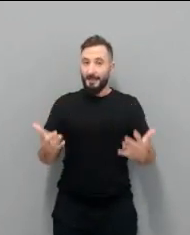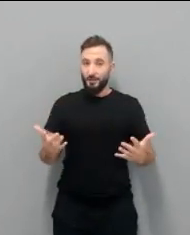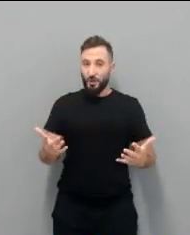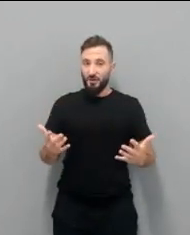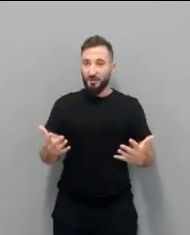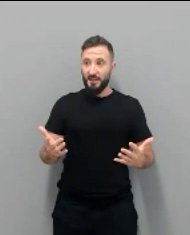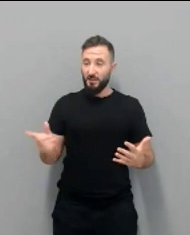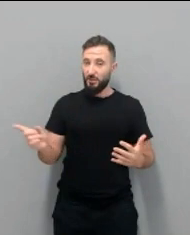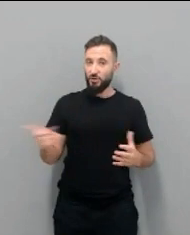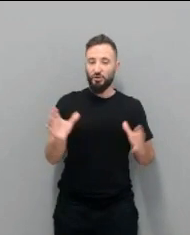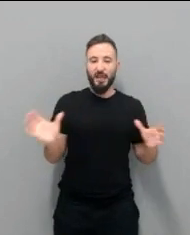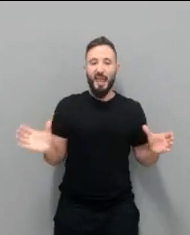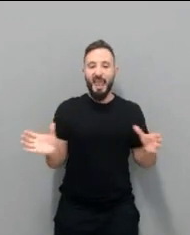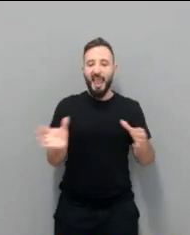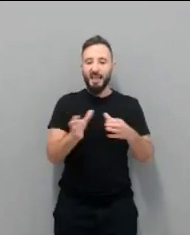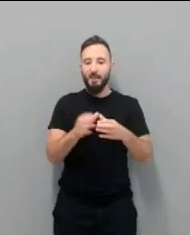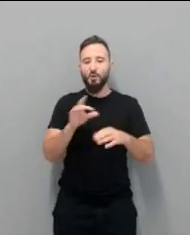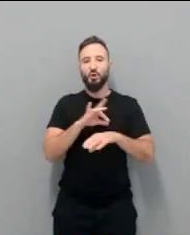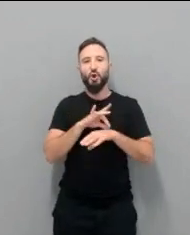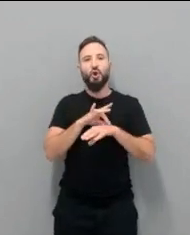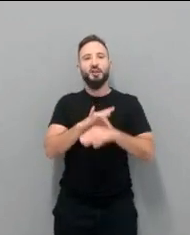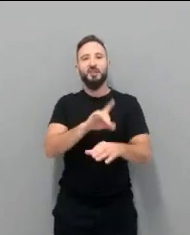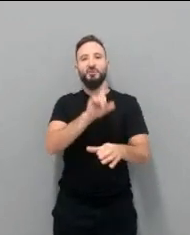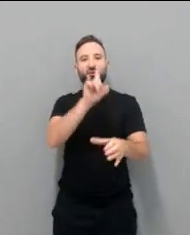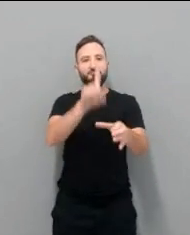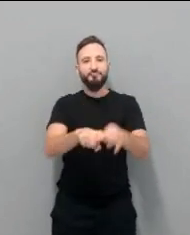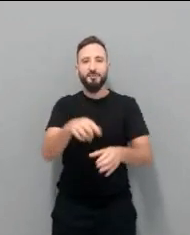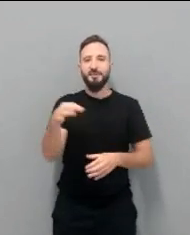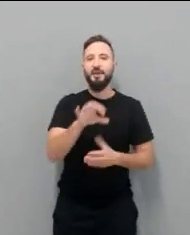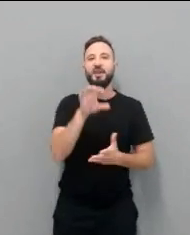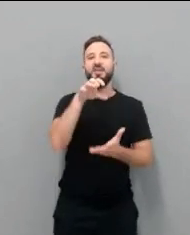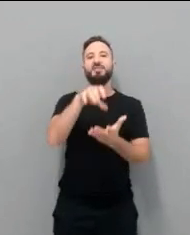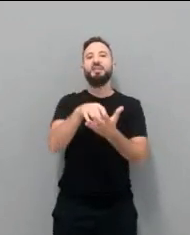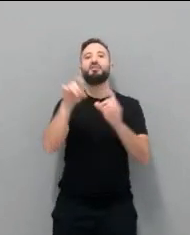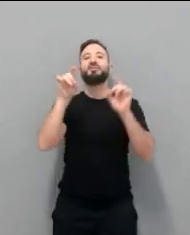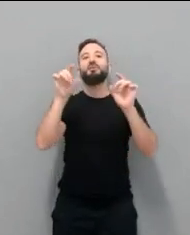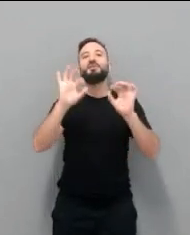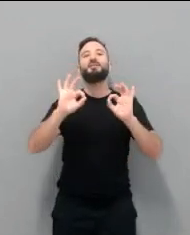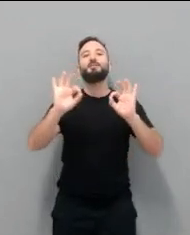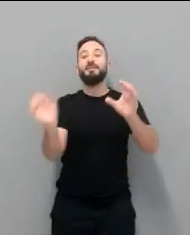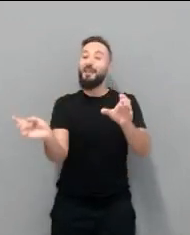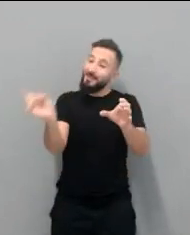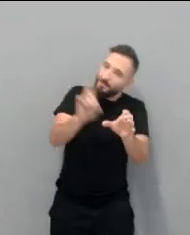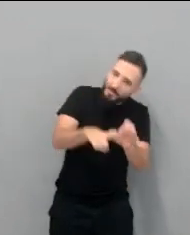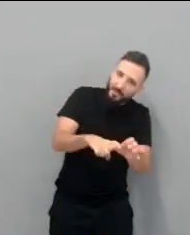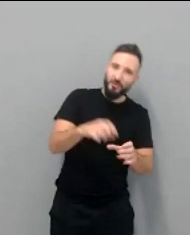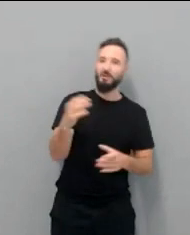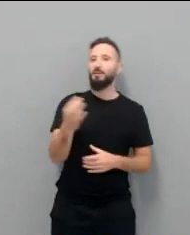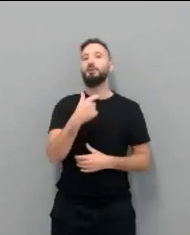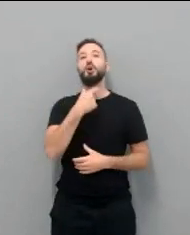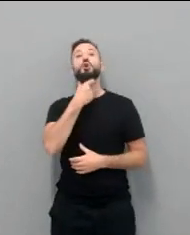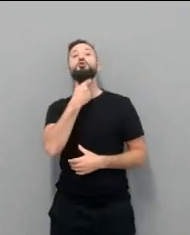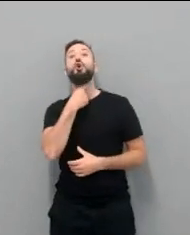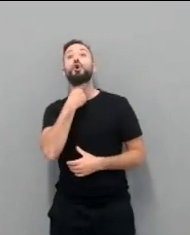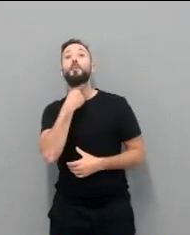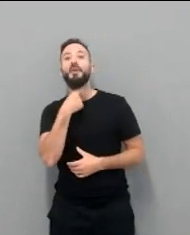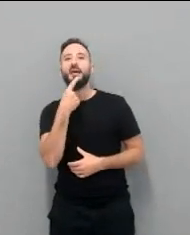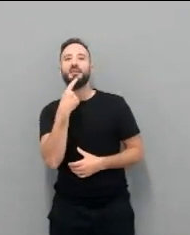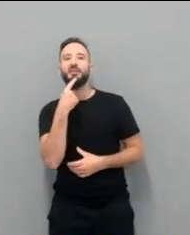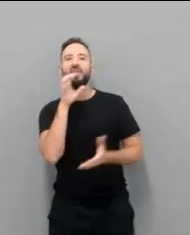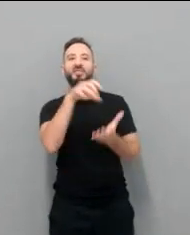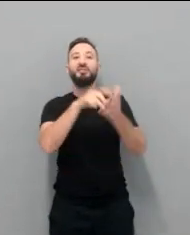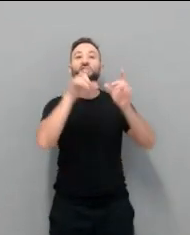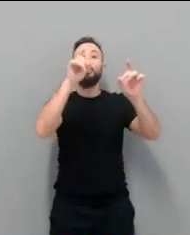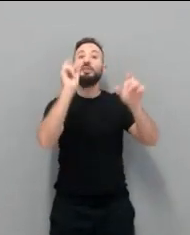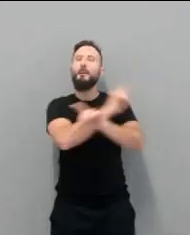Debemos estar en equipos de orientación, debemos estar en centros de educación especial, no estamos en centros de educación especial, los logopedas está prohibido que estén en centros